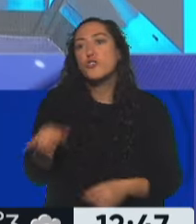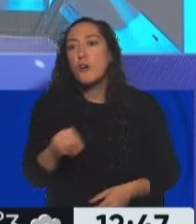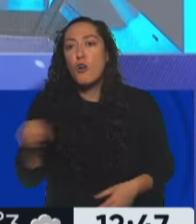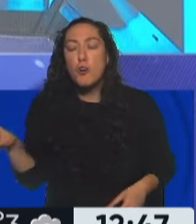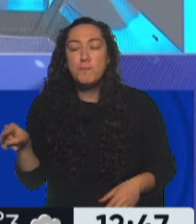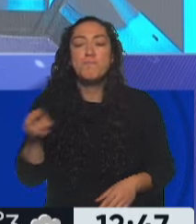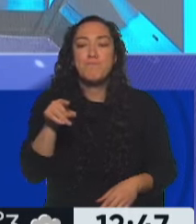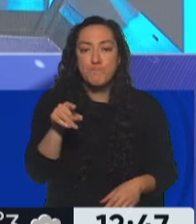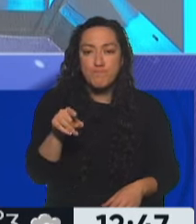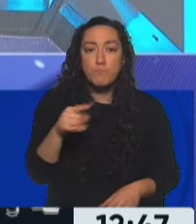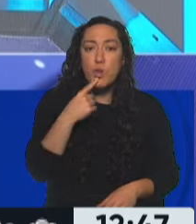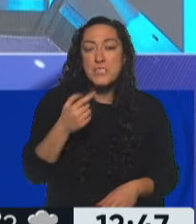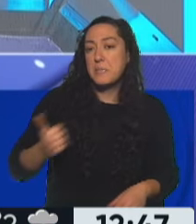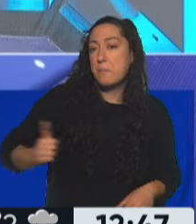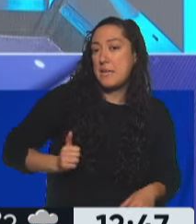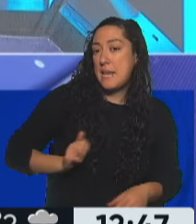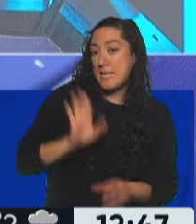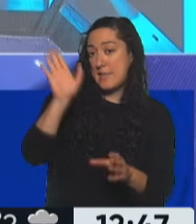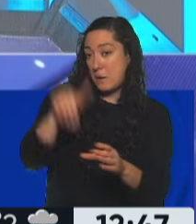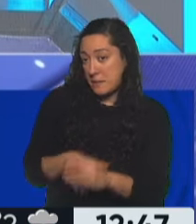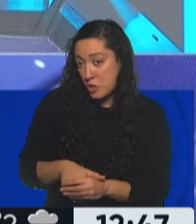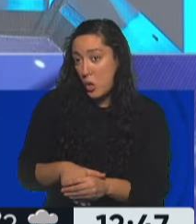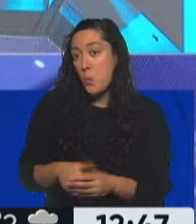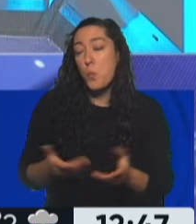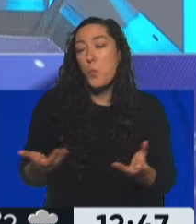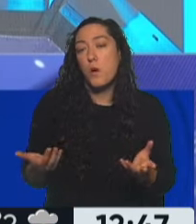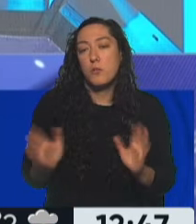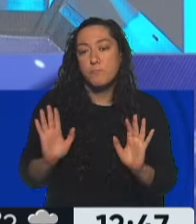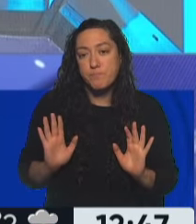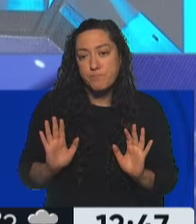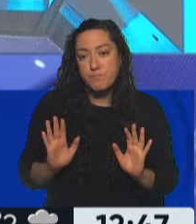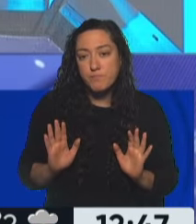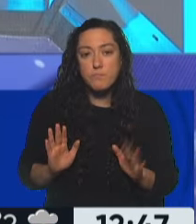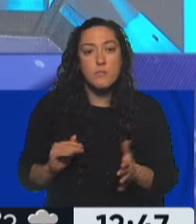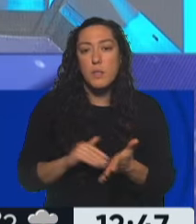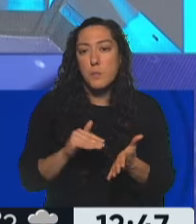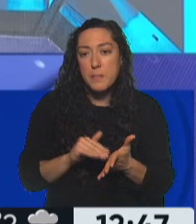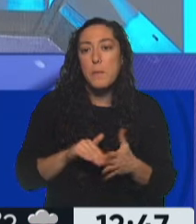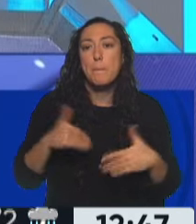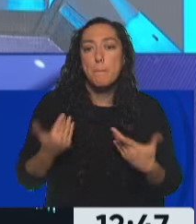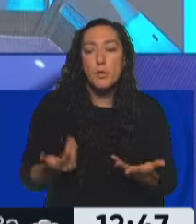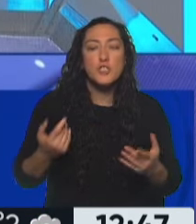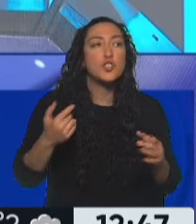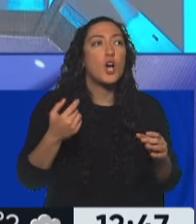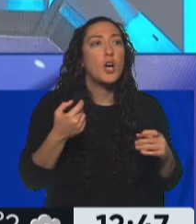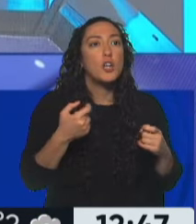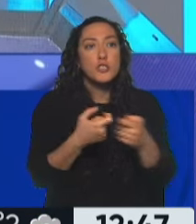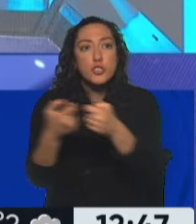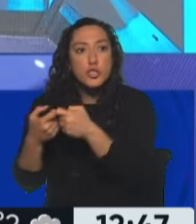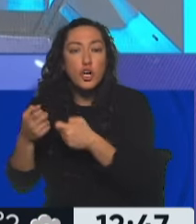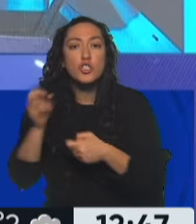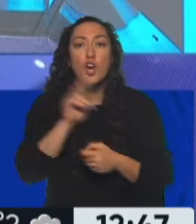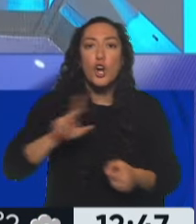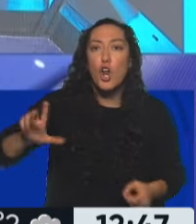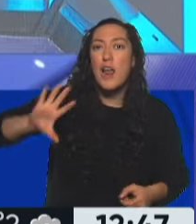hablabas de intervención militar, puede no ser directa. Por eso hablamos también un poco del juego con los actores